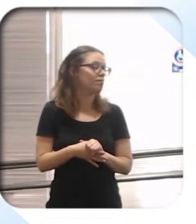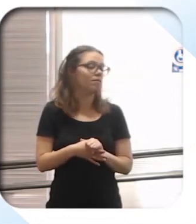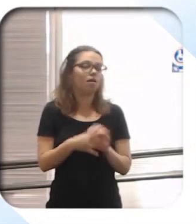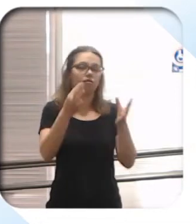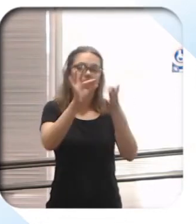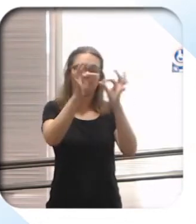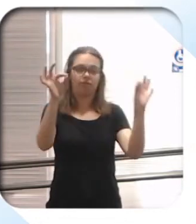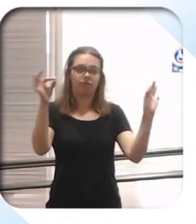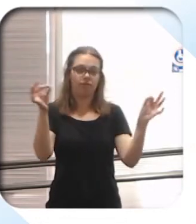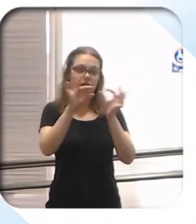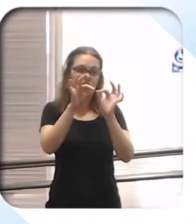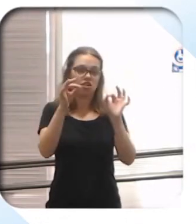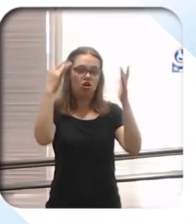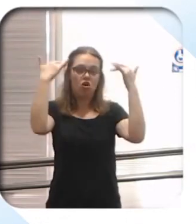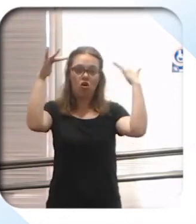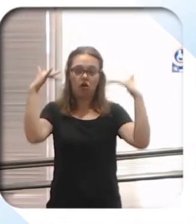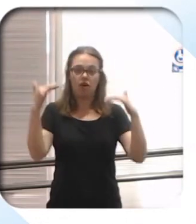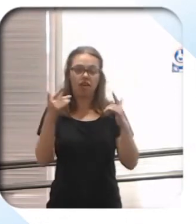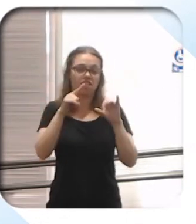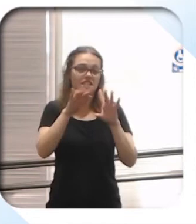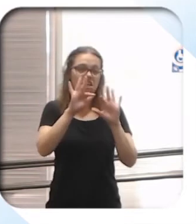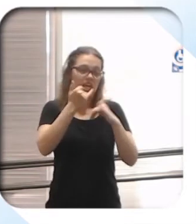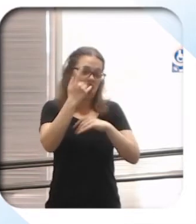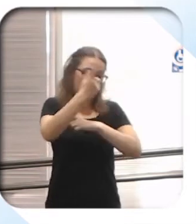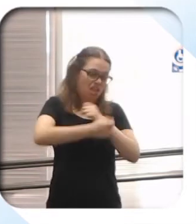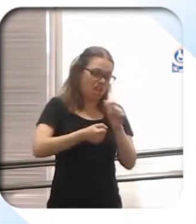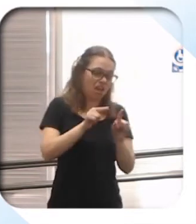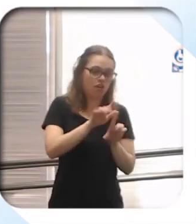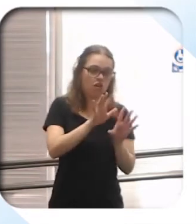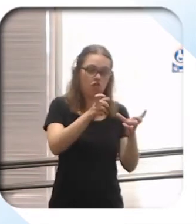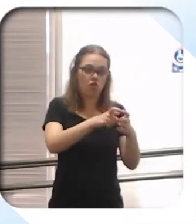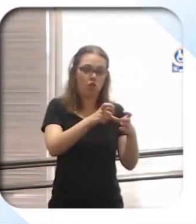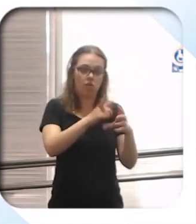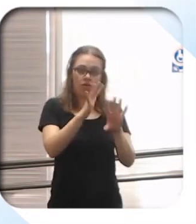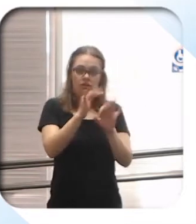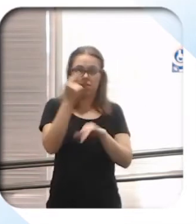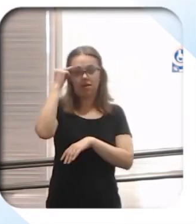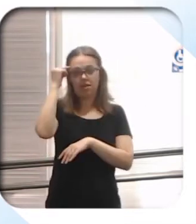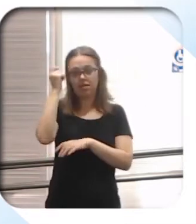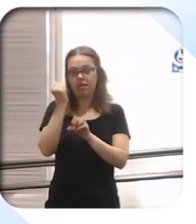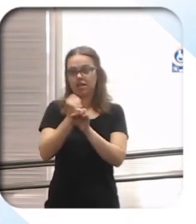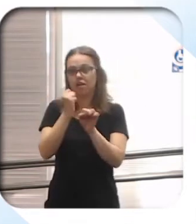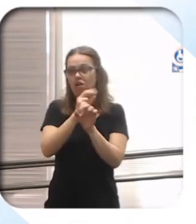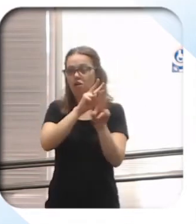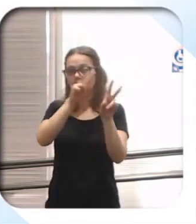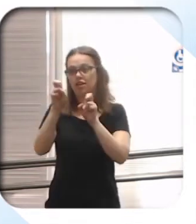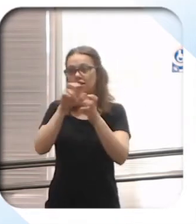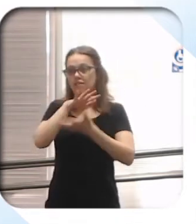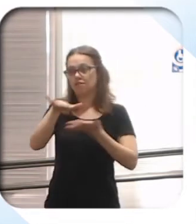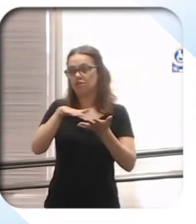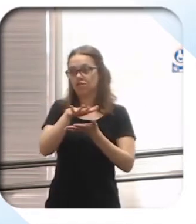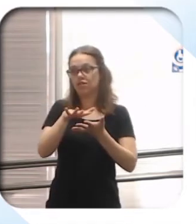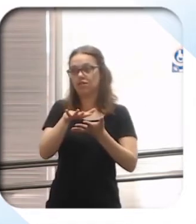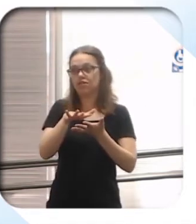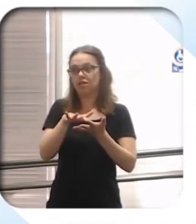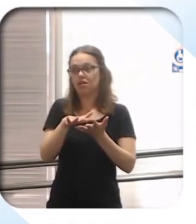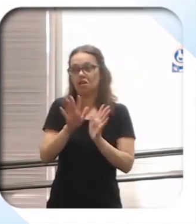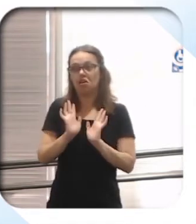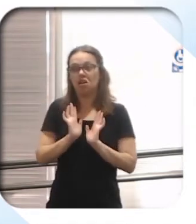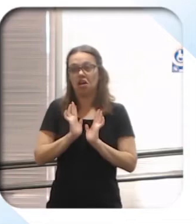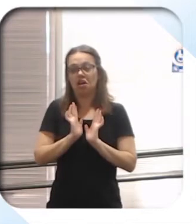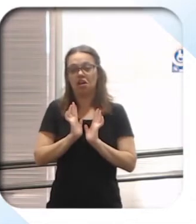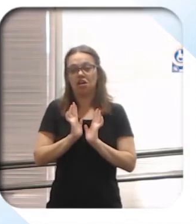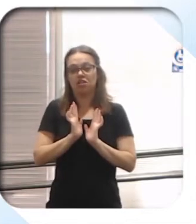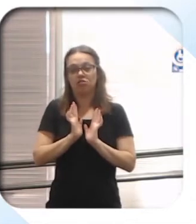frases de jóvenes a lo largo de mi experiencia laboral con estas situaciones de vida, que me parece que